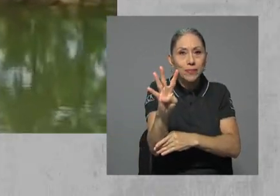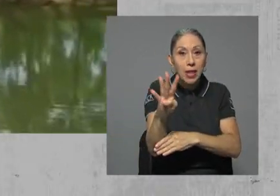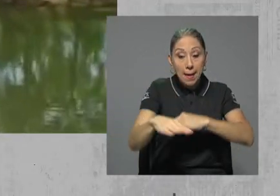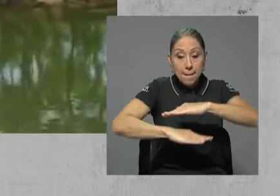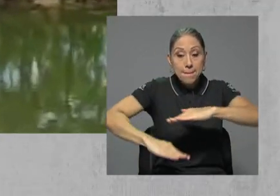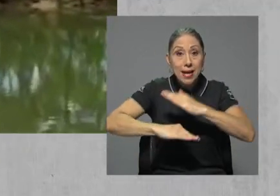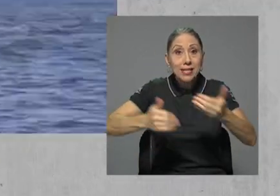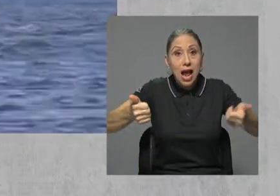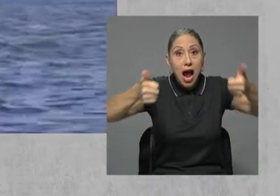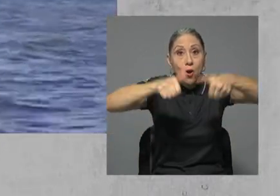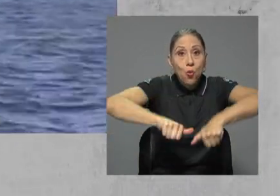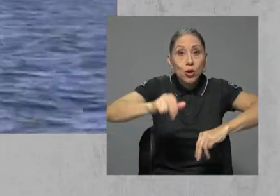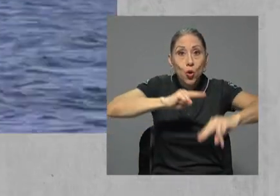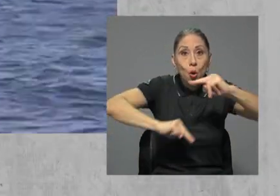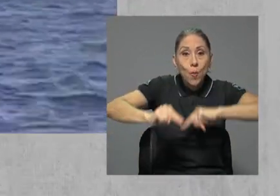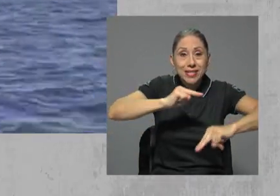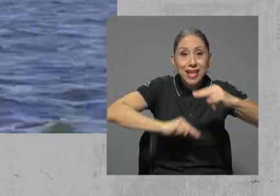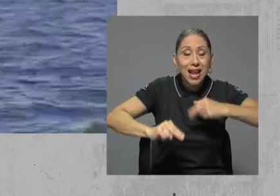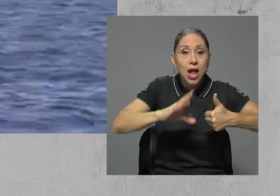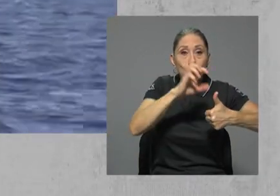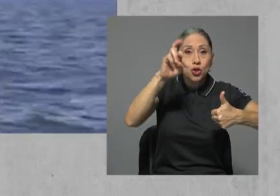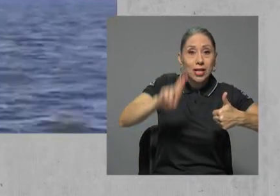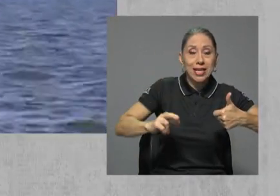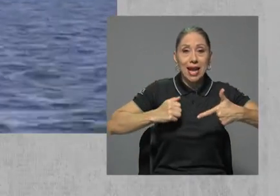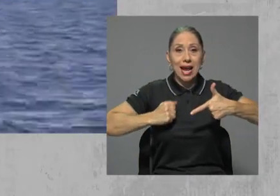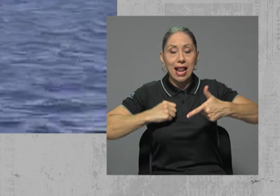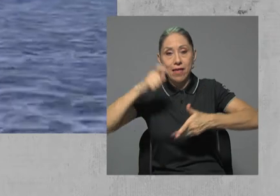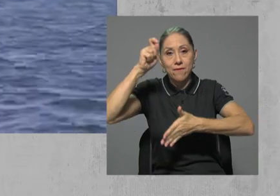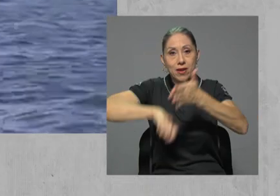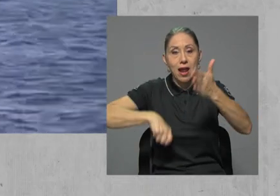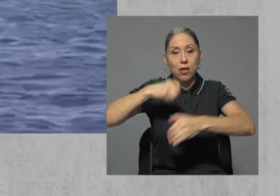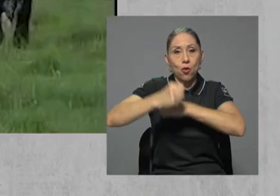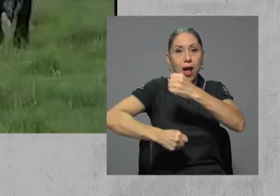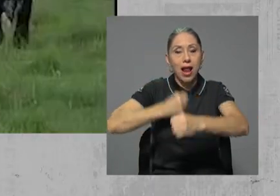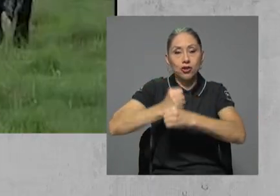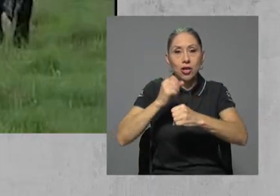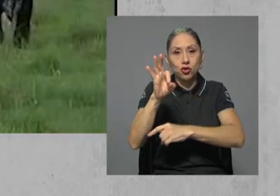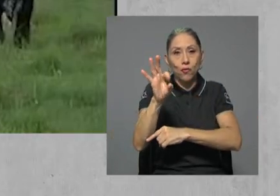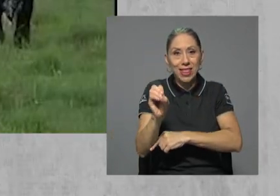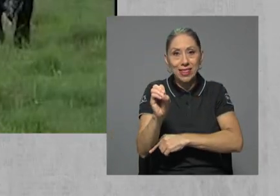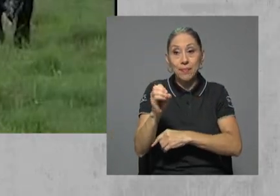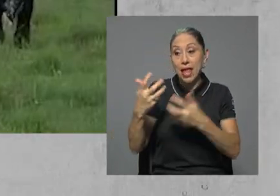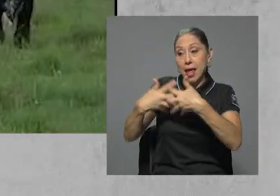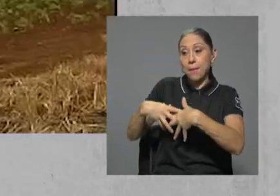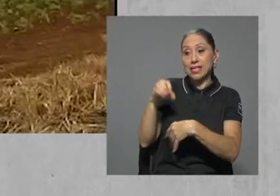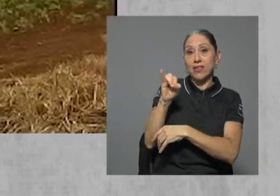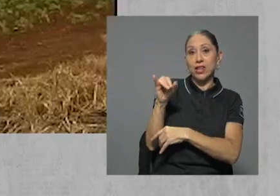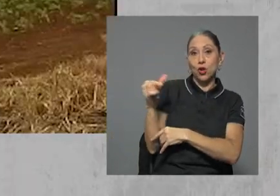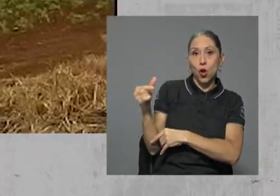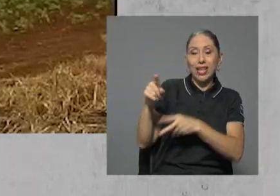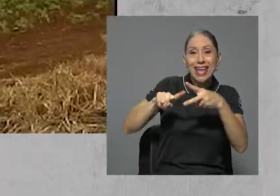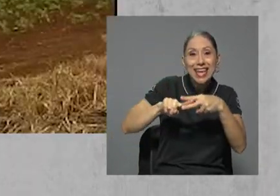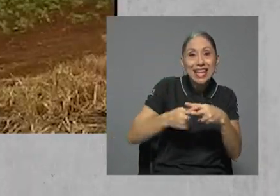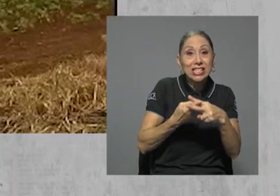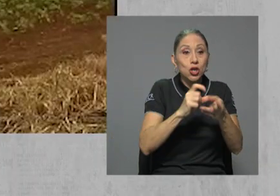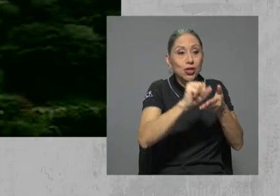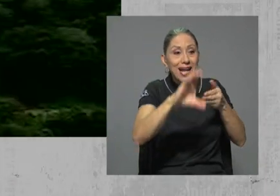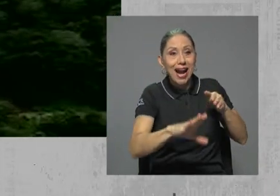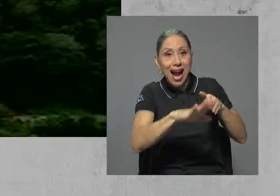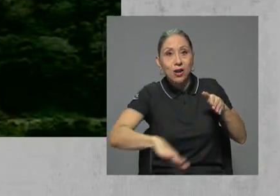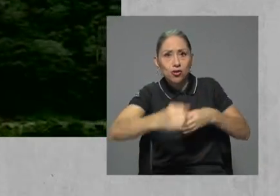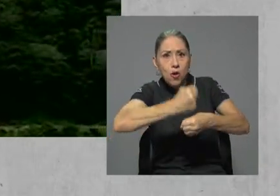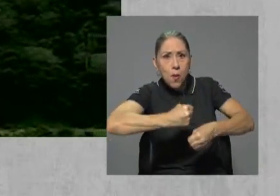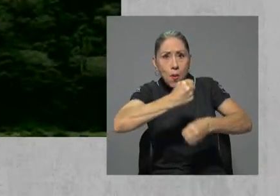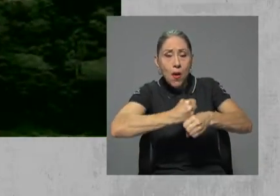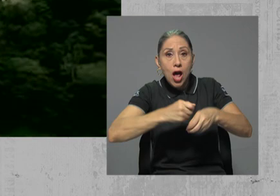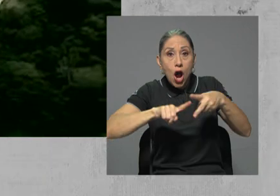entre costa rica y canadá firmado a finales de los 90 infinito inició sus operaciones en crucitas de san carlos al comienzo